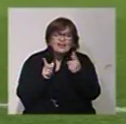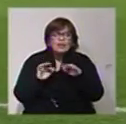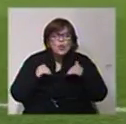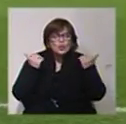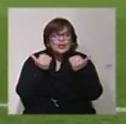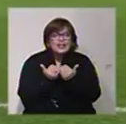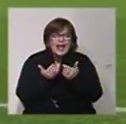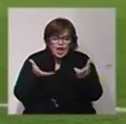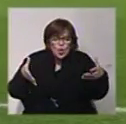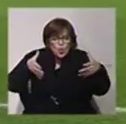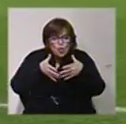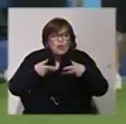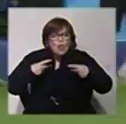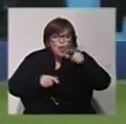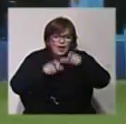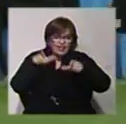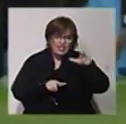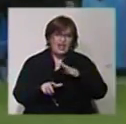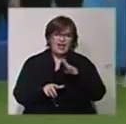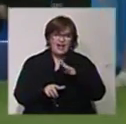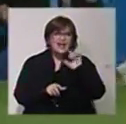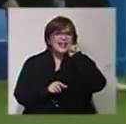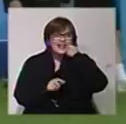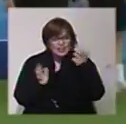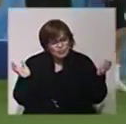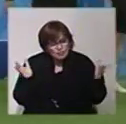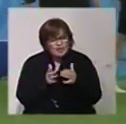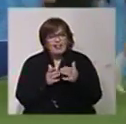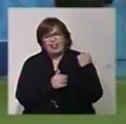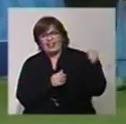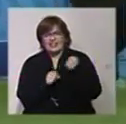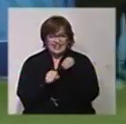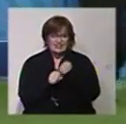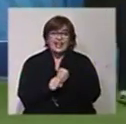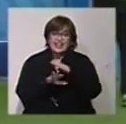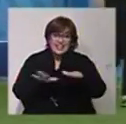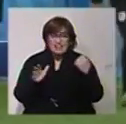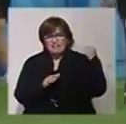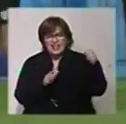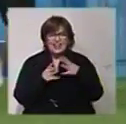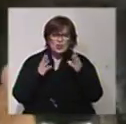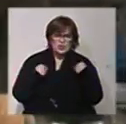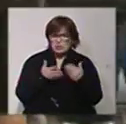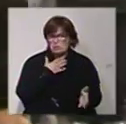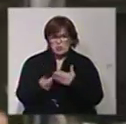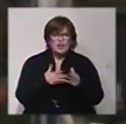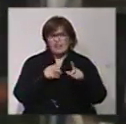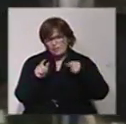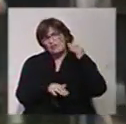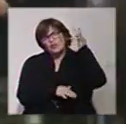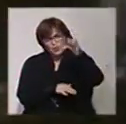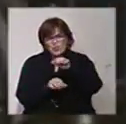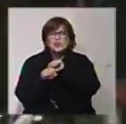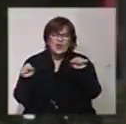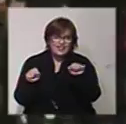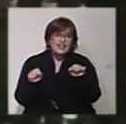con esta generación y con los jugadores que hay. Eso es lo lindo, encontrarse, juntarse, faltar al trabajo, que los niños no vayan a la escuela, que no vale la pena. Igual tendrán toda la vida para ir. No.